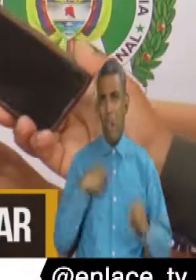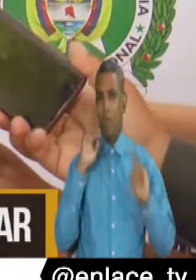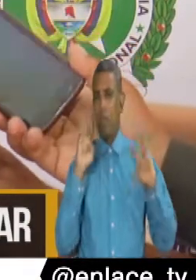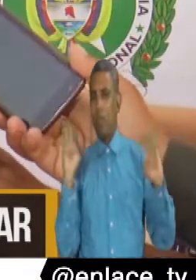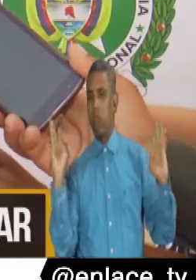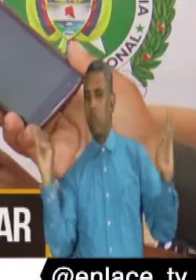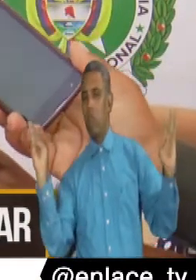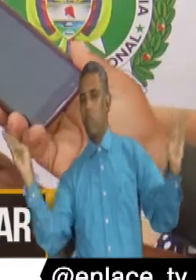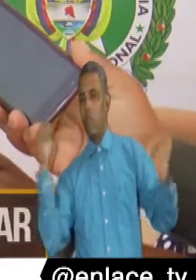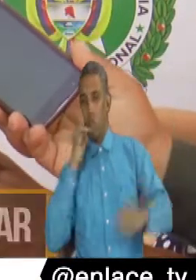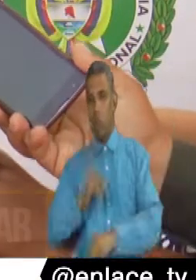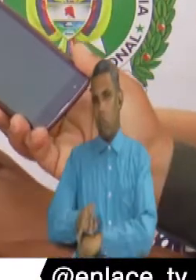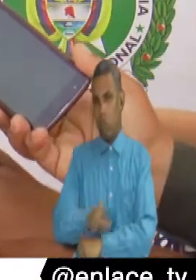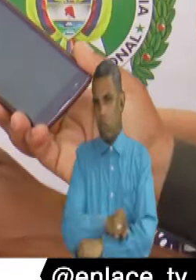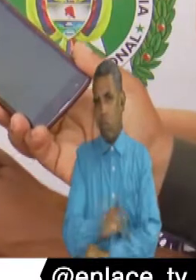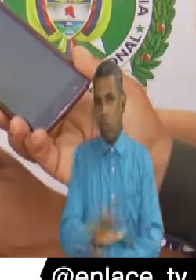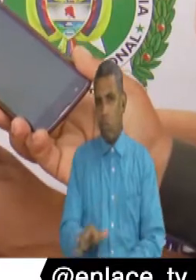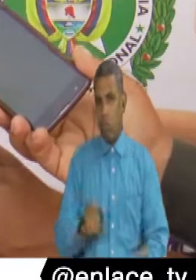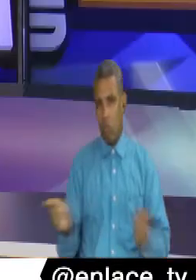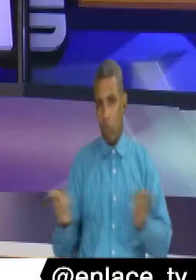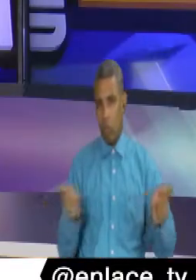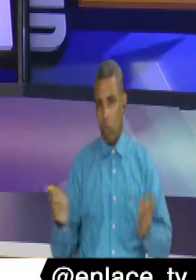oficial que es el que está comandando en ese momento.